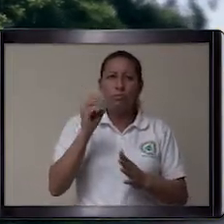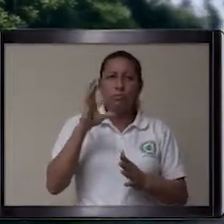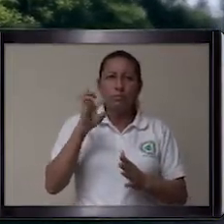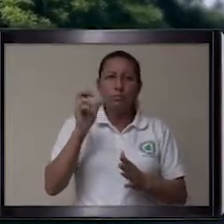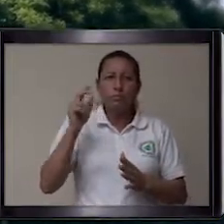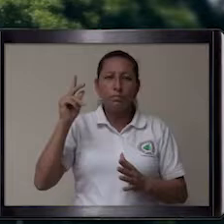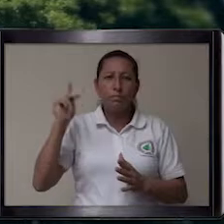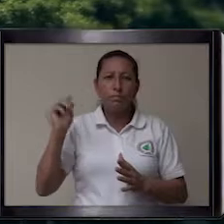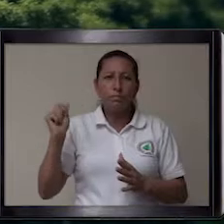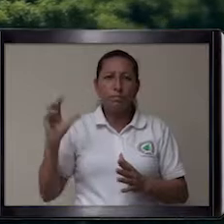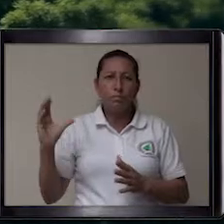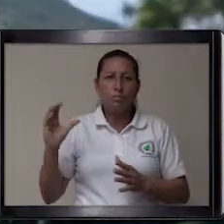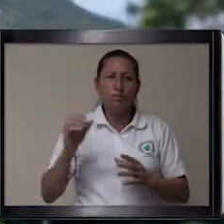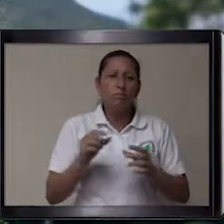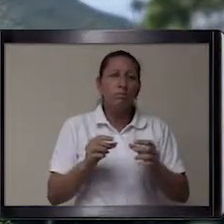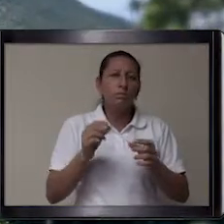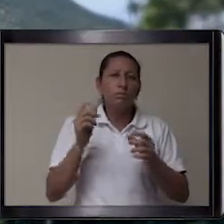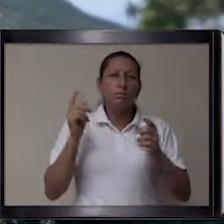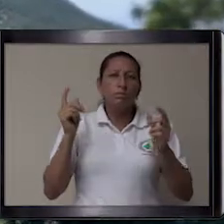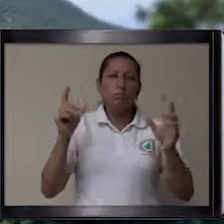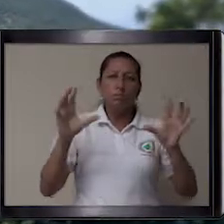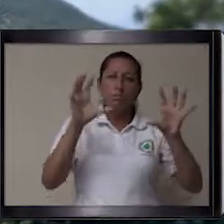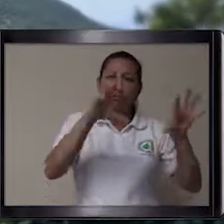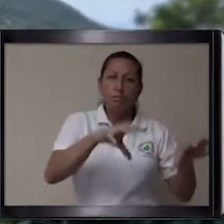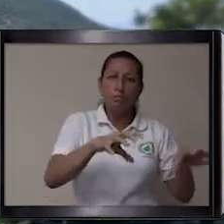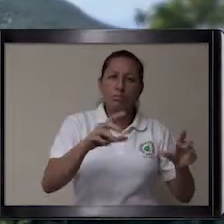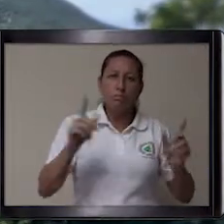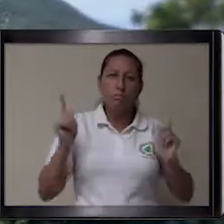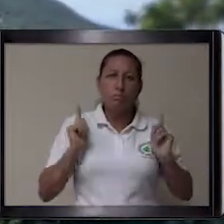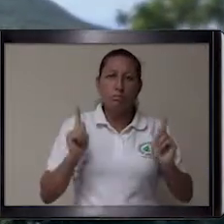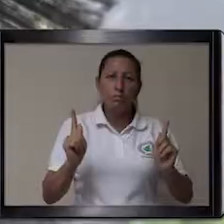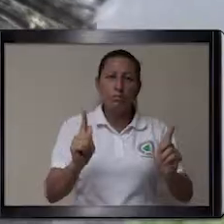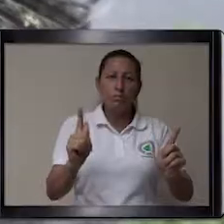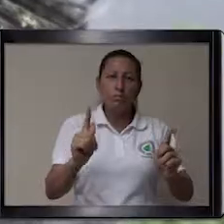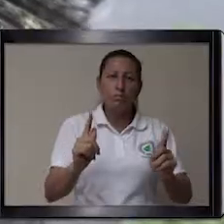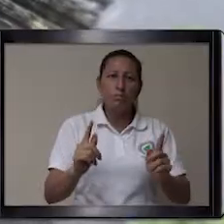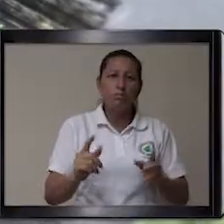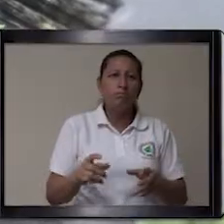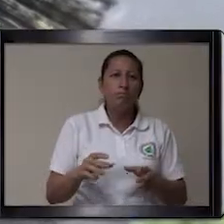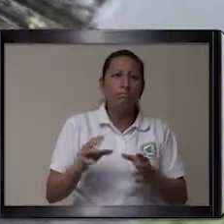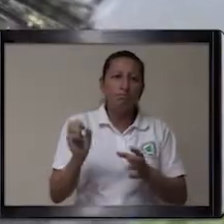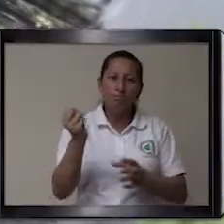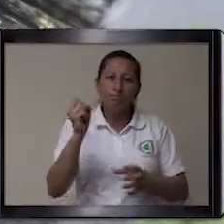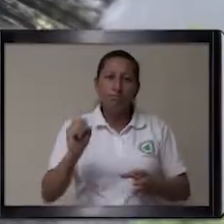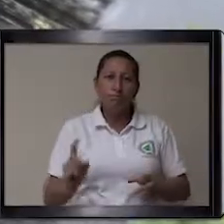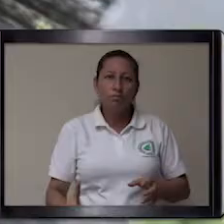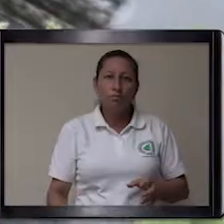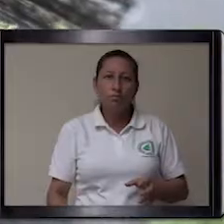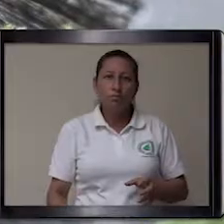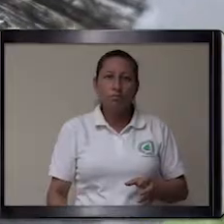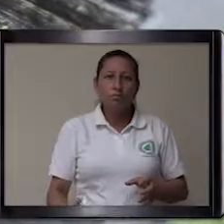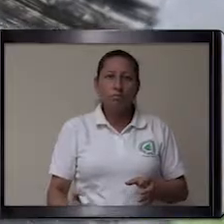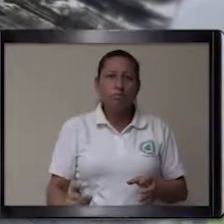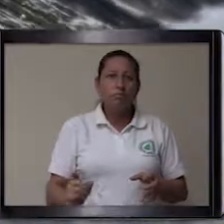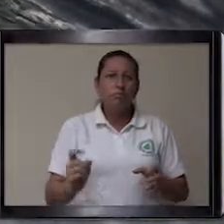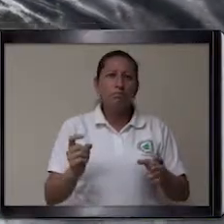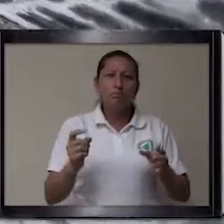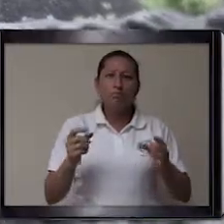vamos, hablamos de la planicie de León Chinandega, y si vamos al sur, son los Grandes Lagos. Entonces, son zonas